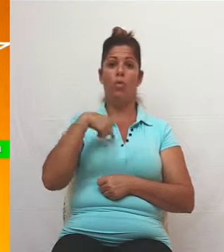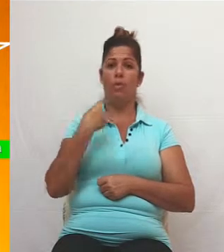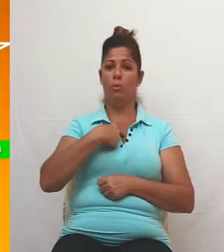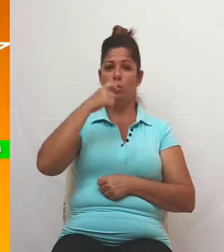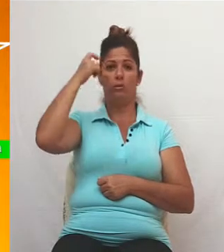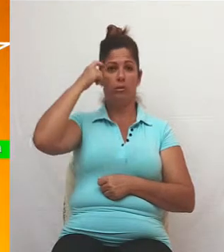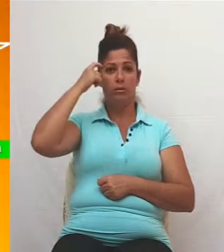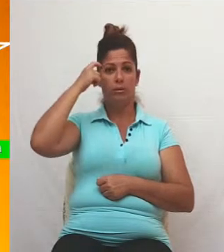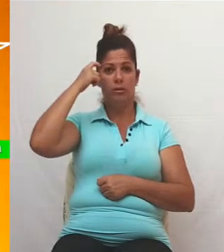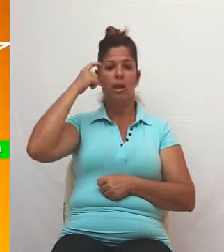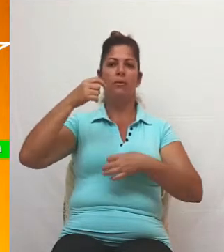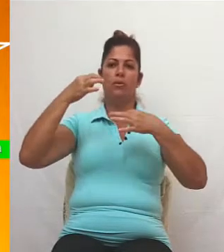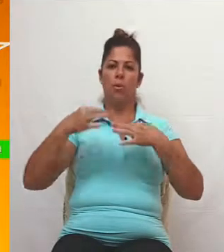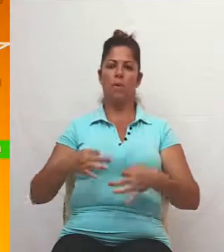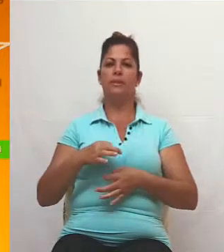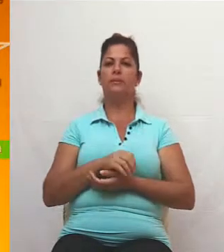condiciones